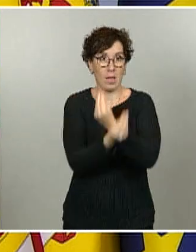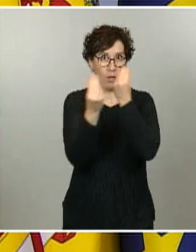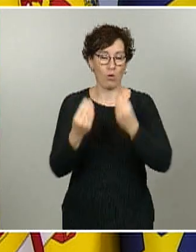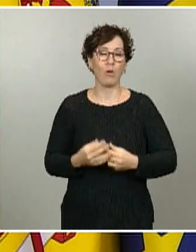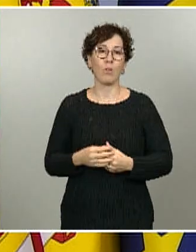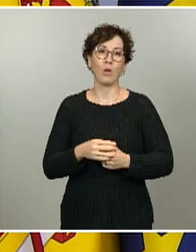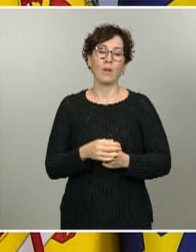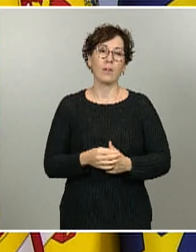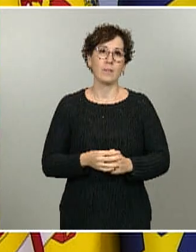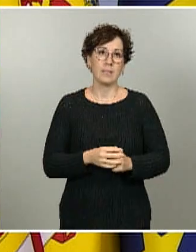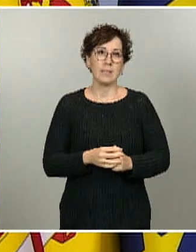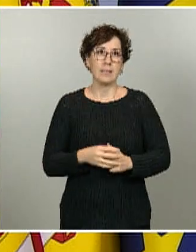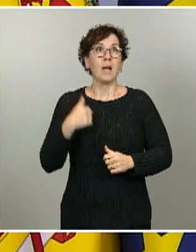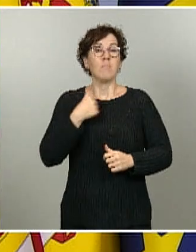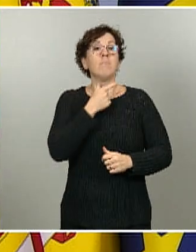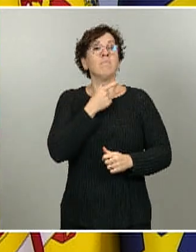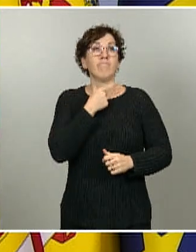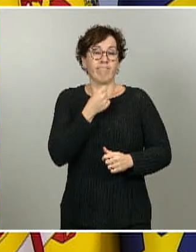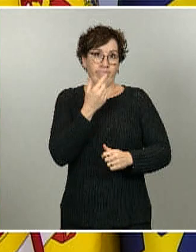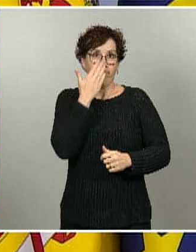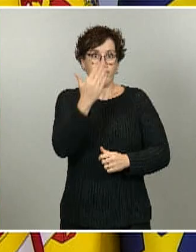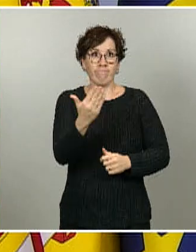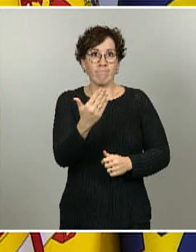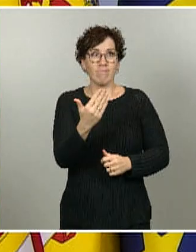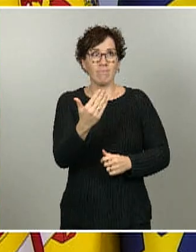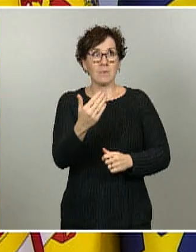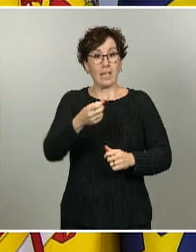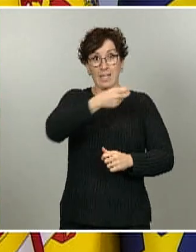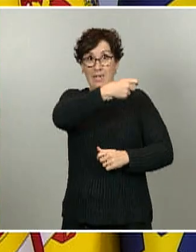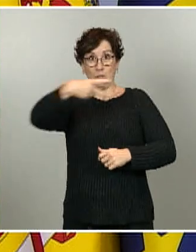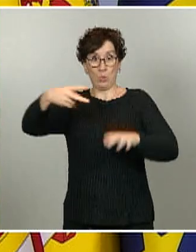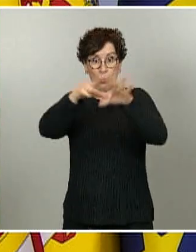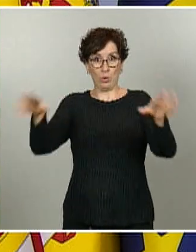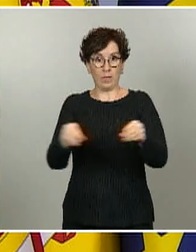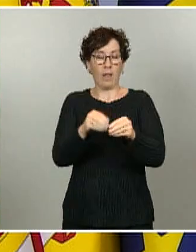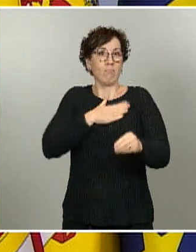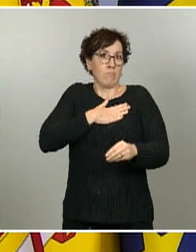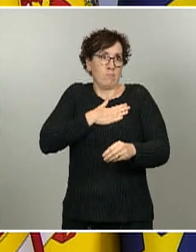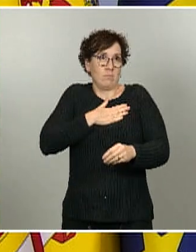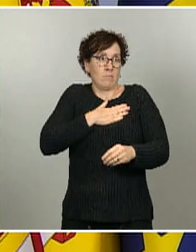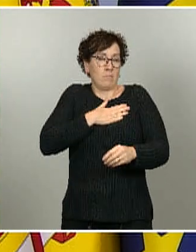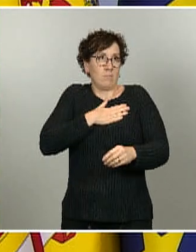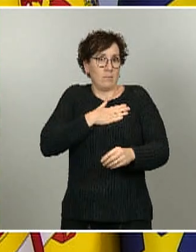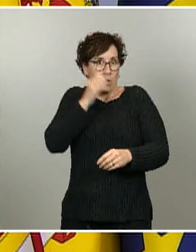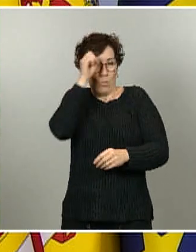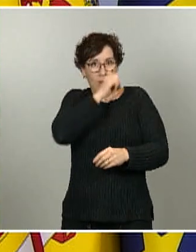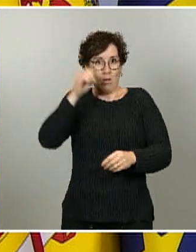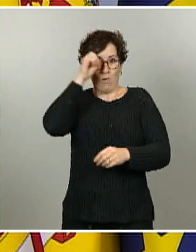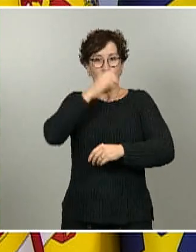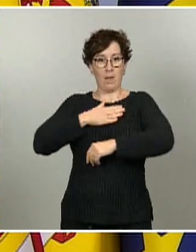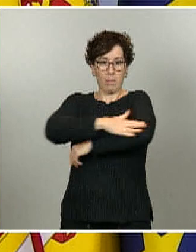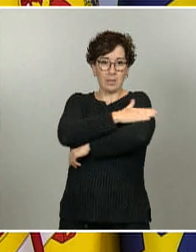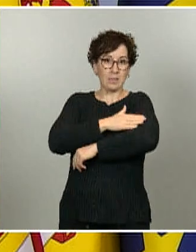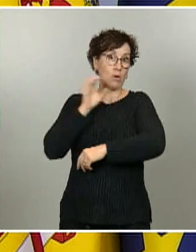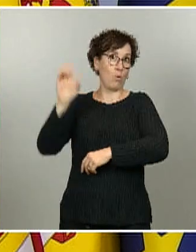decir que el resultado ha sido, desde el punto de vista del Ministerio, yo creo que desde el punto de vista de las comunidades, después de hablar con ellas, creemos que ha sido muy bueno